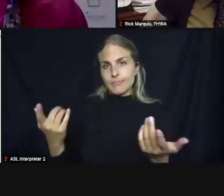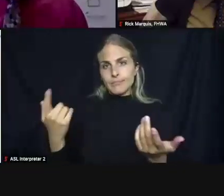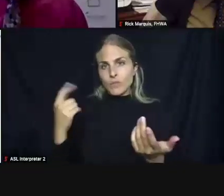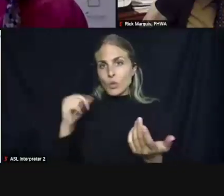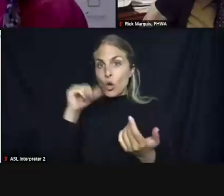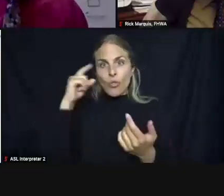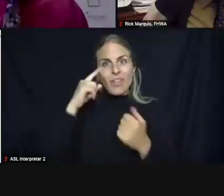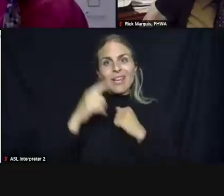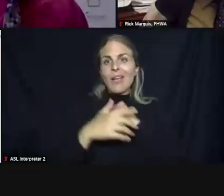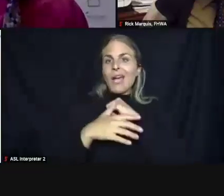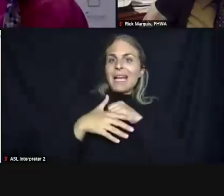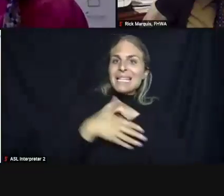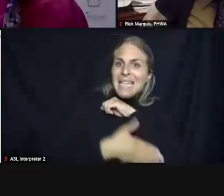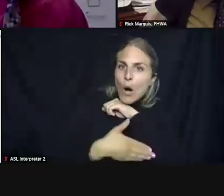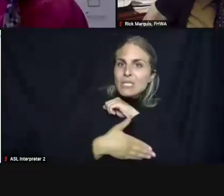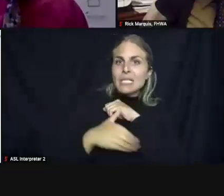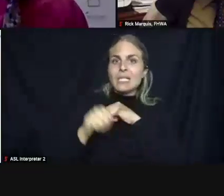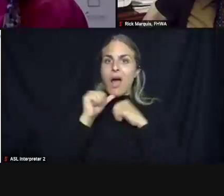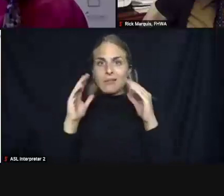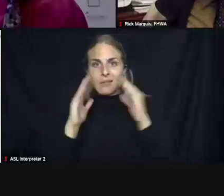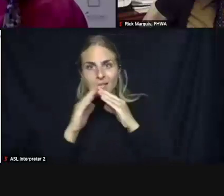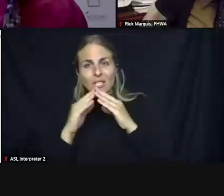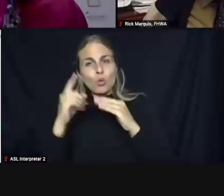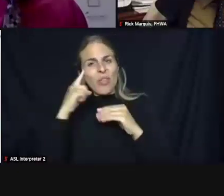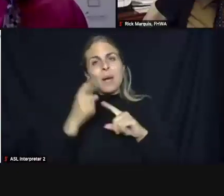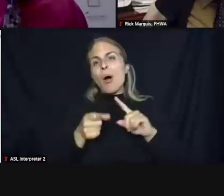la construcción.